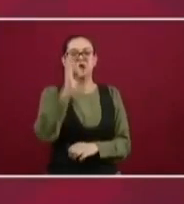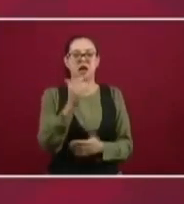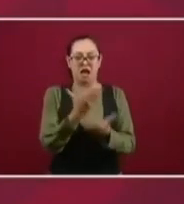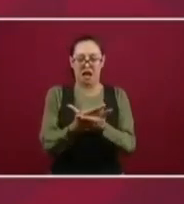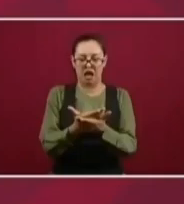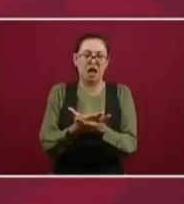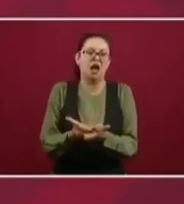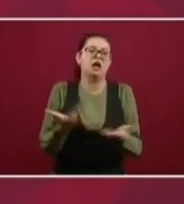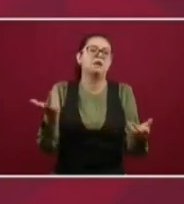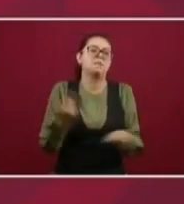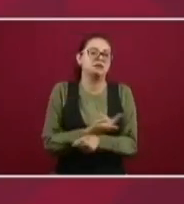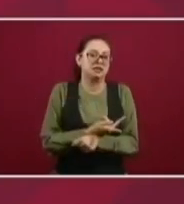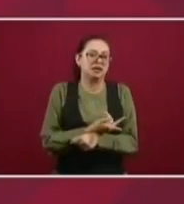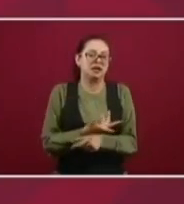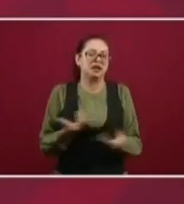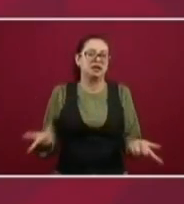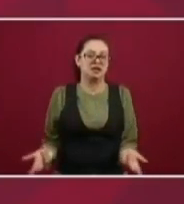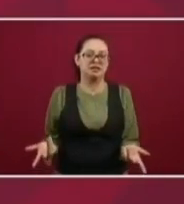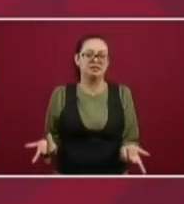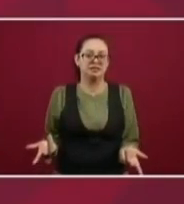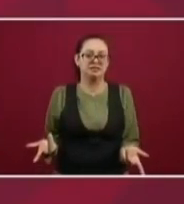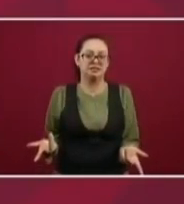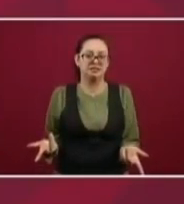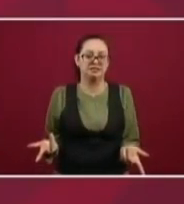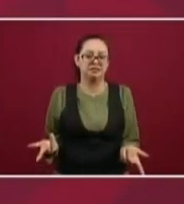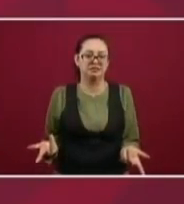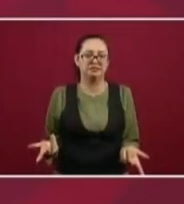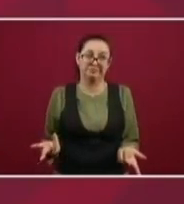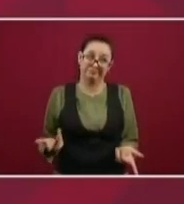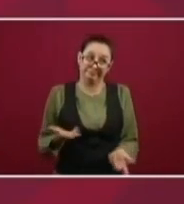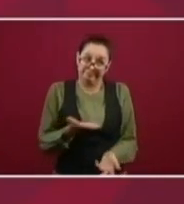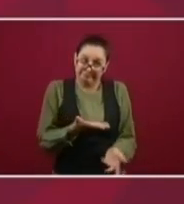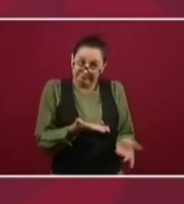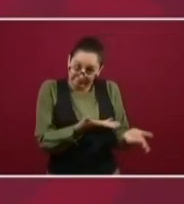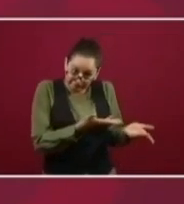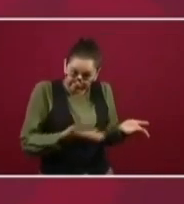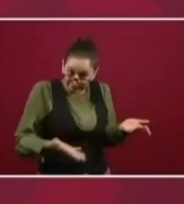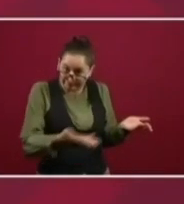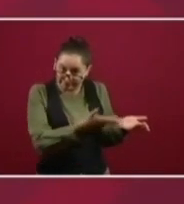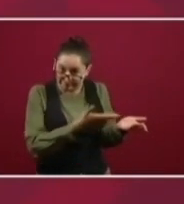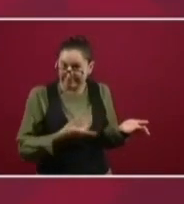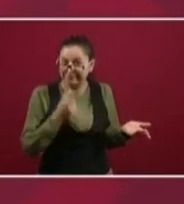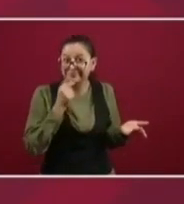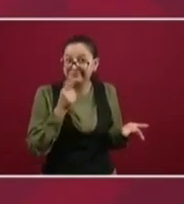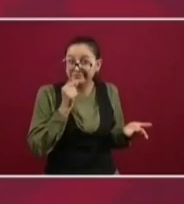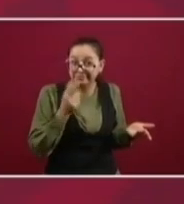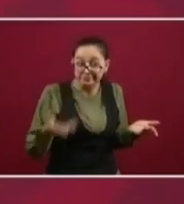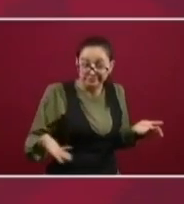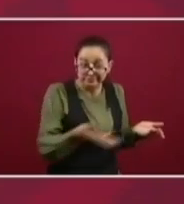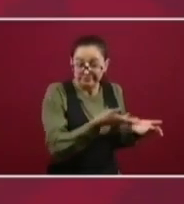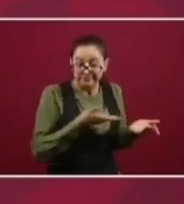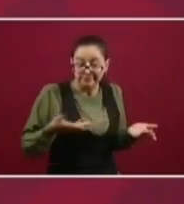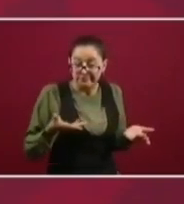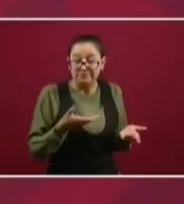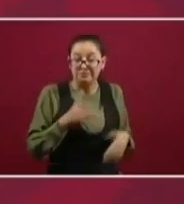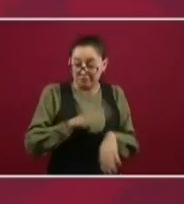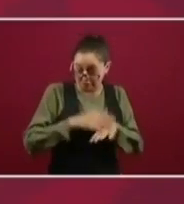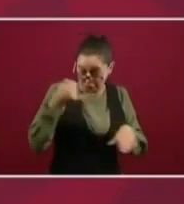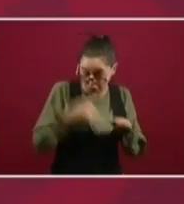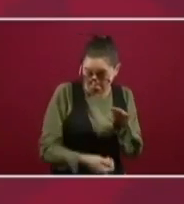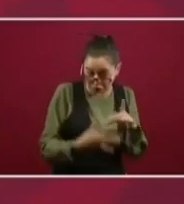había ya para que esté tengo que y explicar